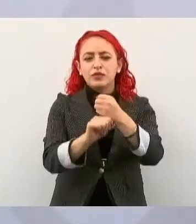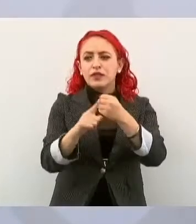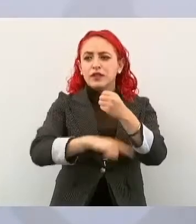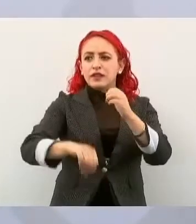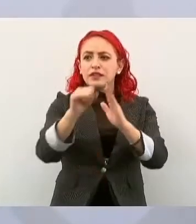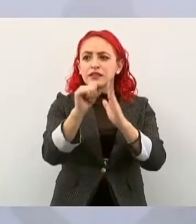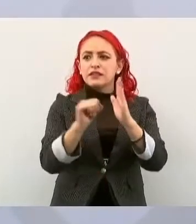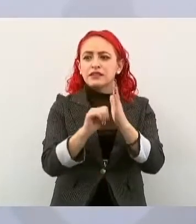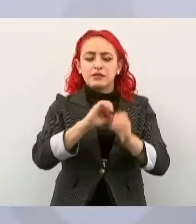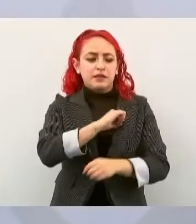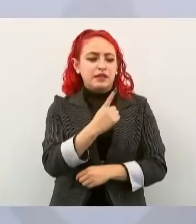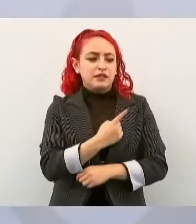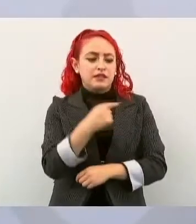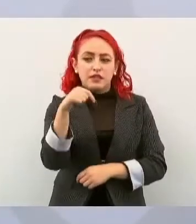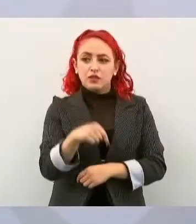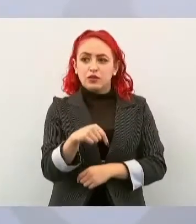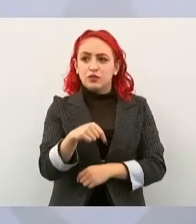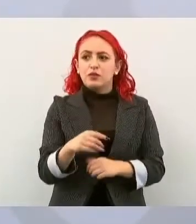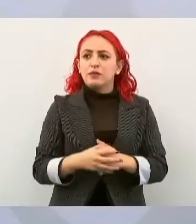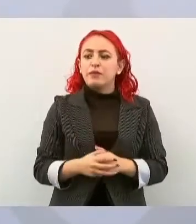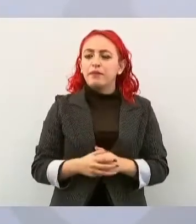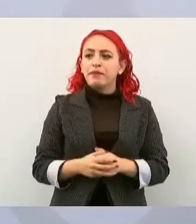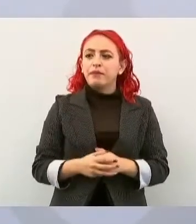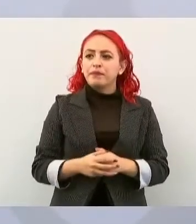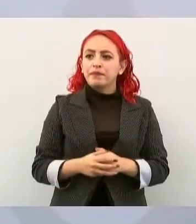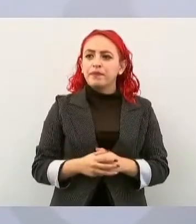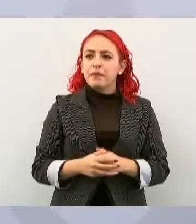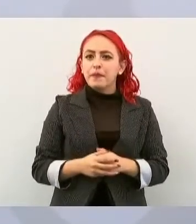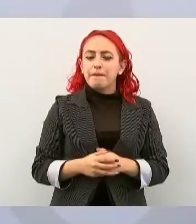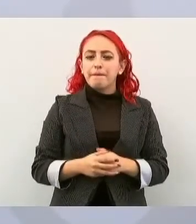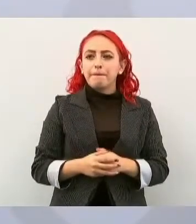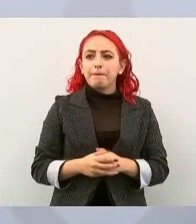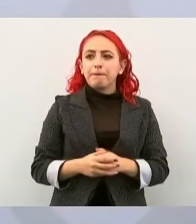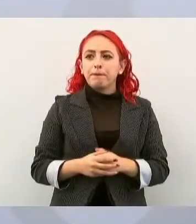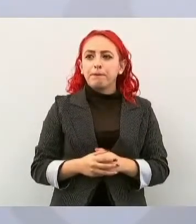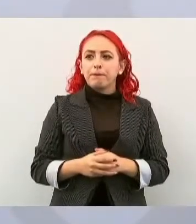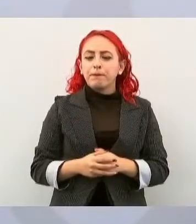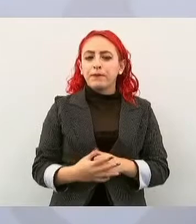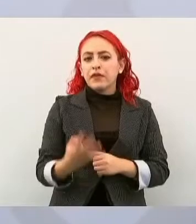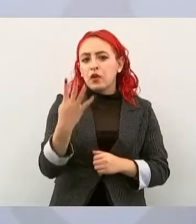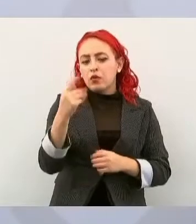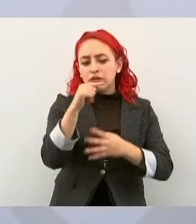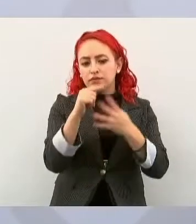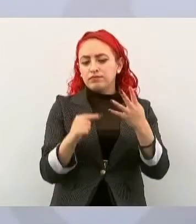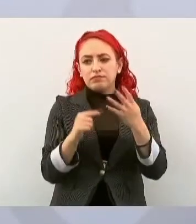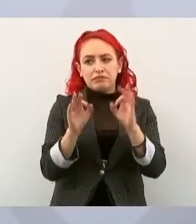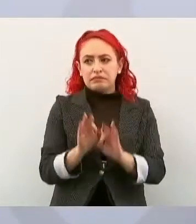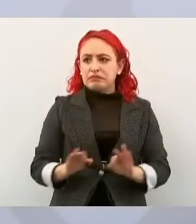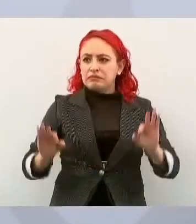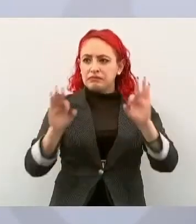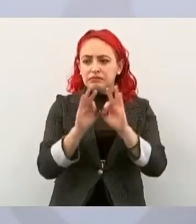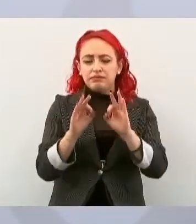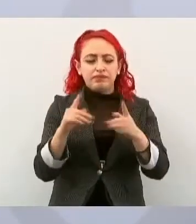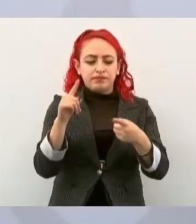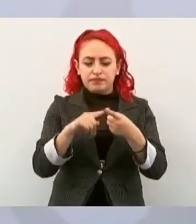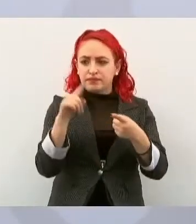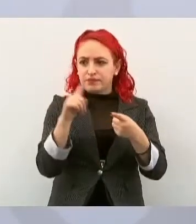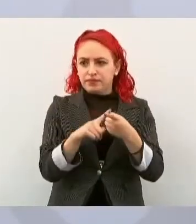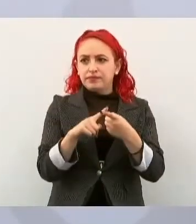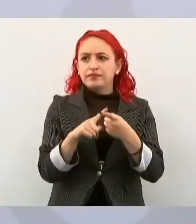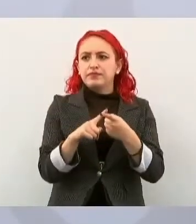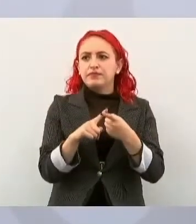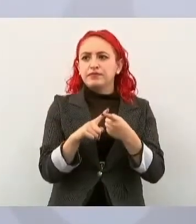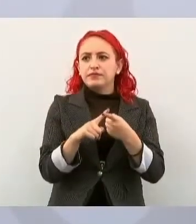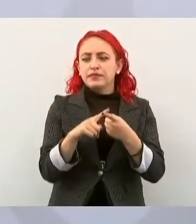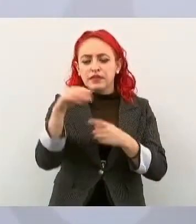el sistema de salud. Son 4 aspectos fundamentales. Primero,